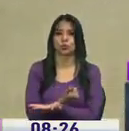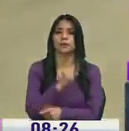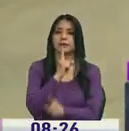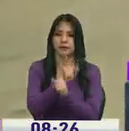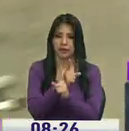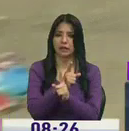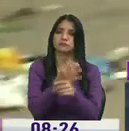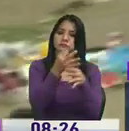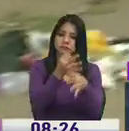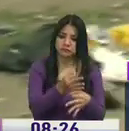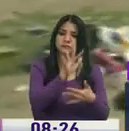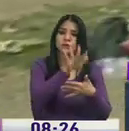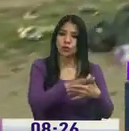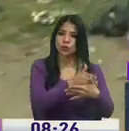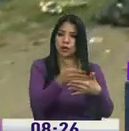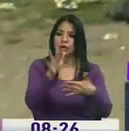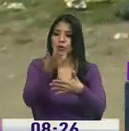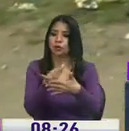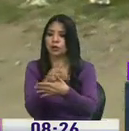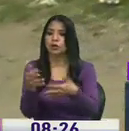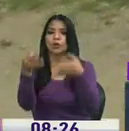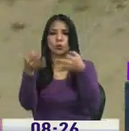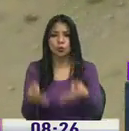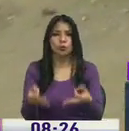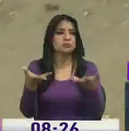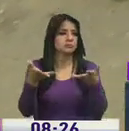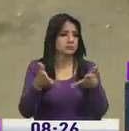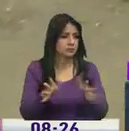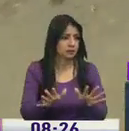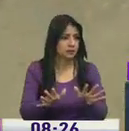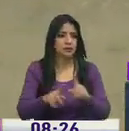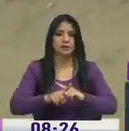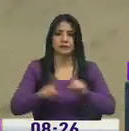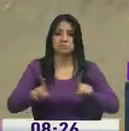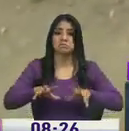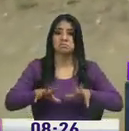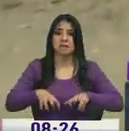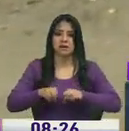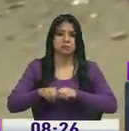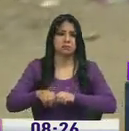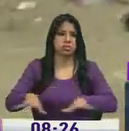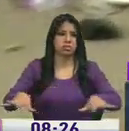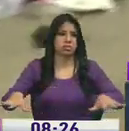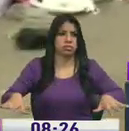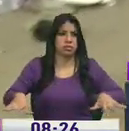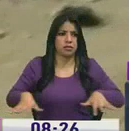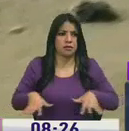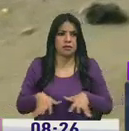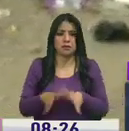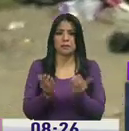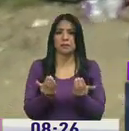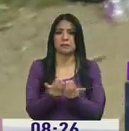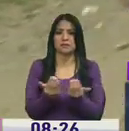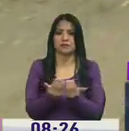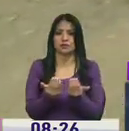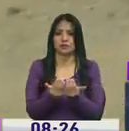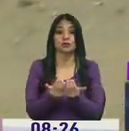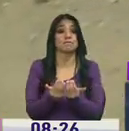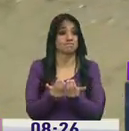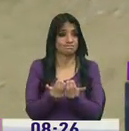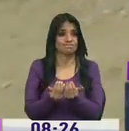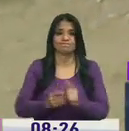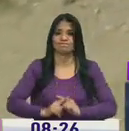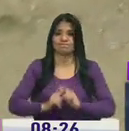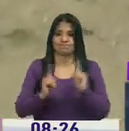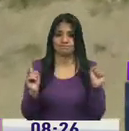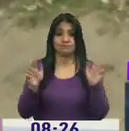días establecidos, no pasan a una hora fija. Hay una gran cantidad de perros callejeros y miren cómo se desperdiga la gran cantidad de basura. Pese a